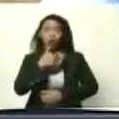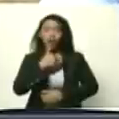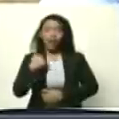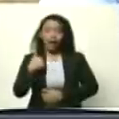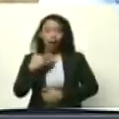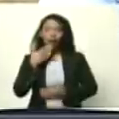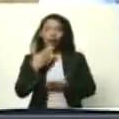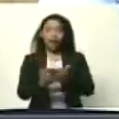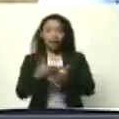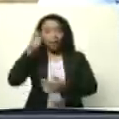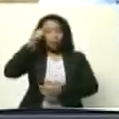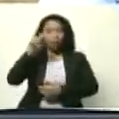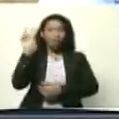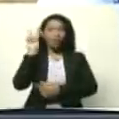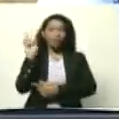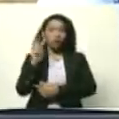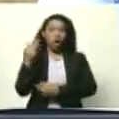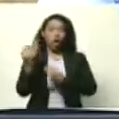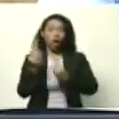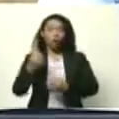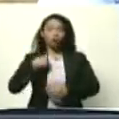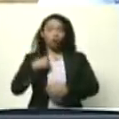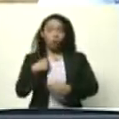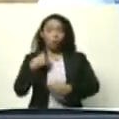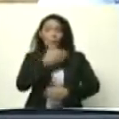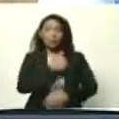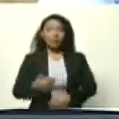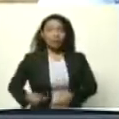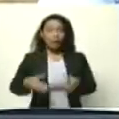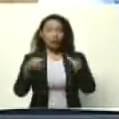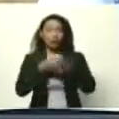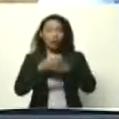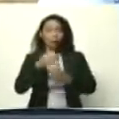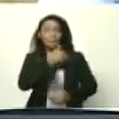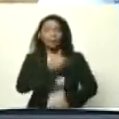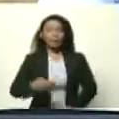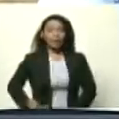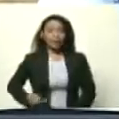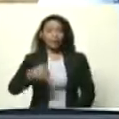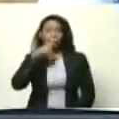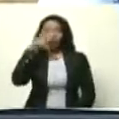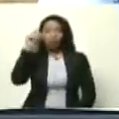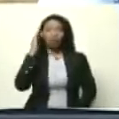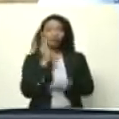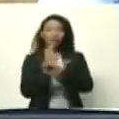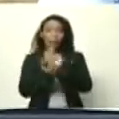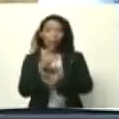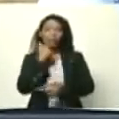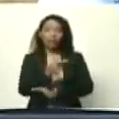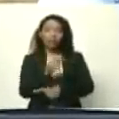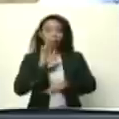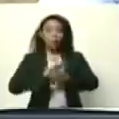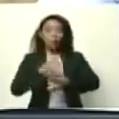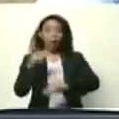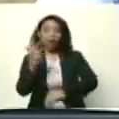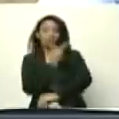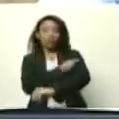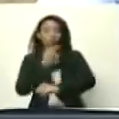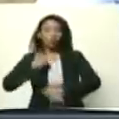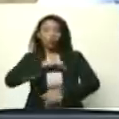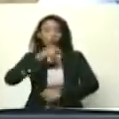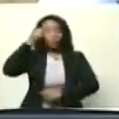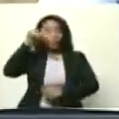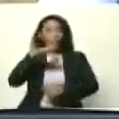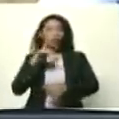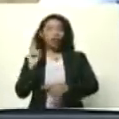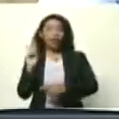pueblo venezolano como presidenta de la comisión, y el presidente Nicolás Maduro siempre lo resalta, por la vacunación de nuestro pueblo,